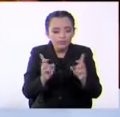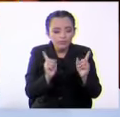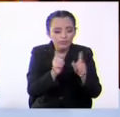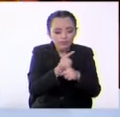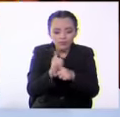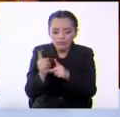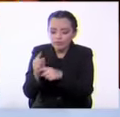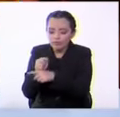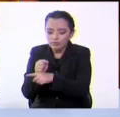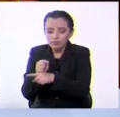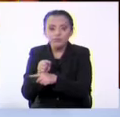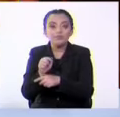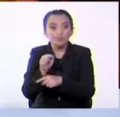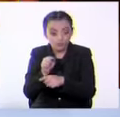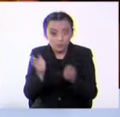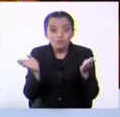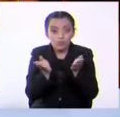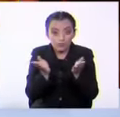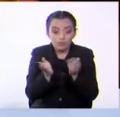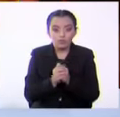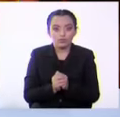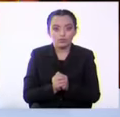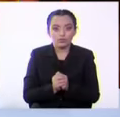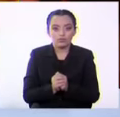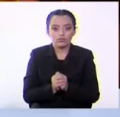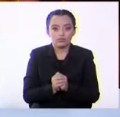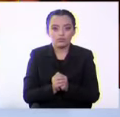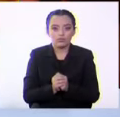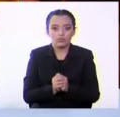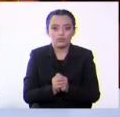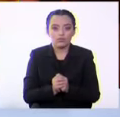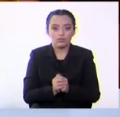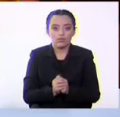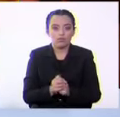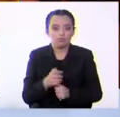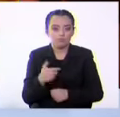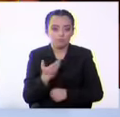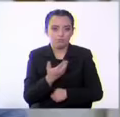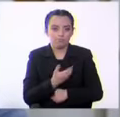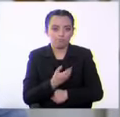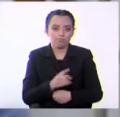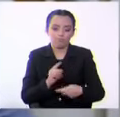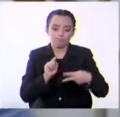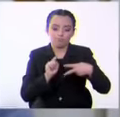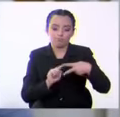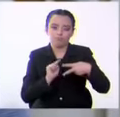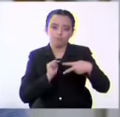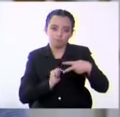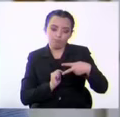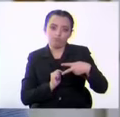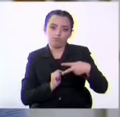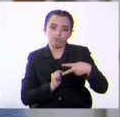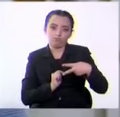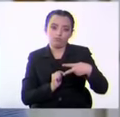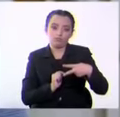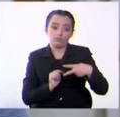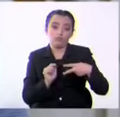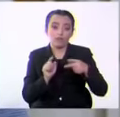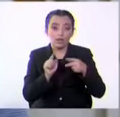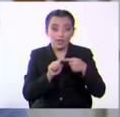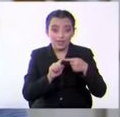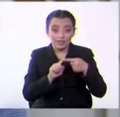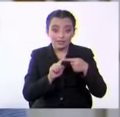sucedan. Nosotros los vamos a agrupar en dos tipos naturalmente. Uno son aquellos mecanismos que tienden